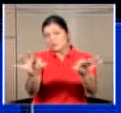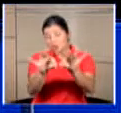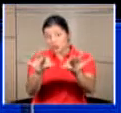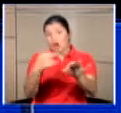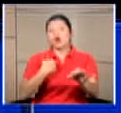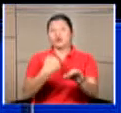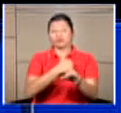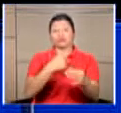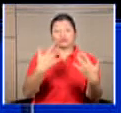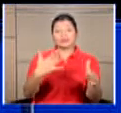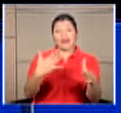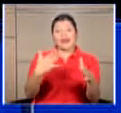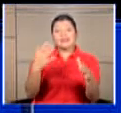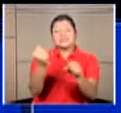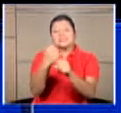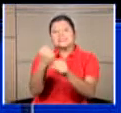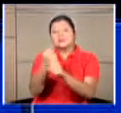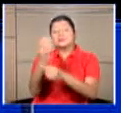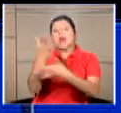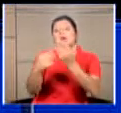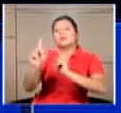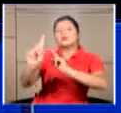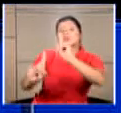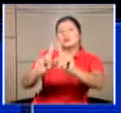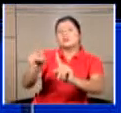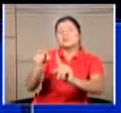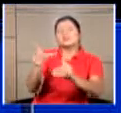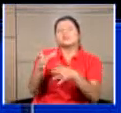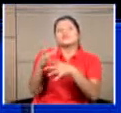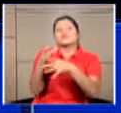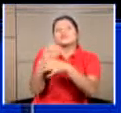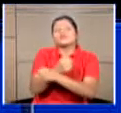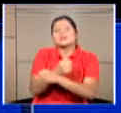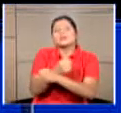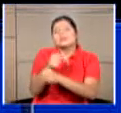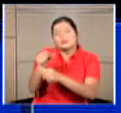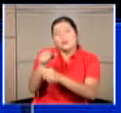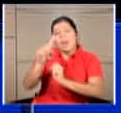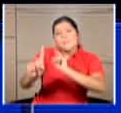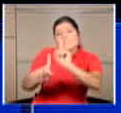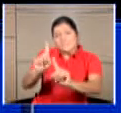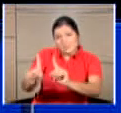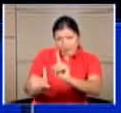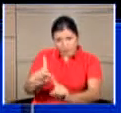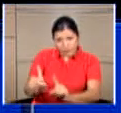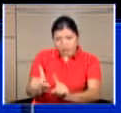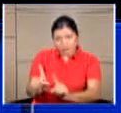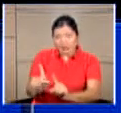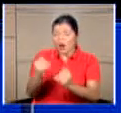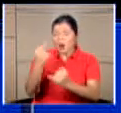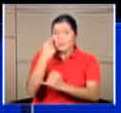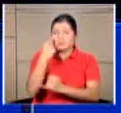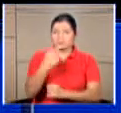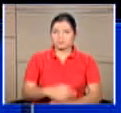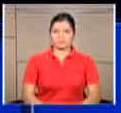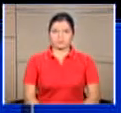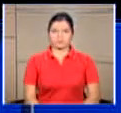Nosotros hemos preparado una serie de reportajes donde se resumen estas interrogantes que hemos dicho y lo vamos a ver a continuación.